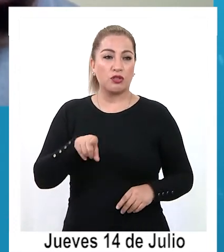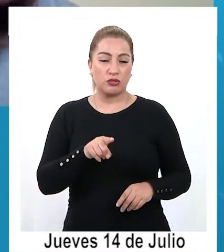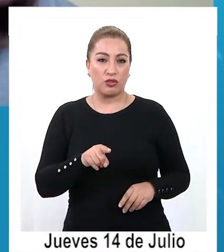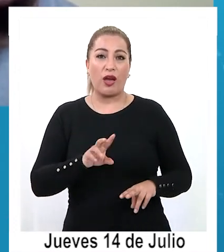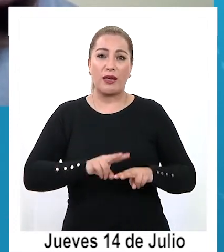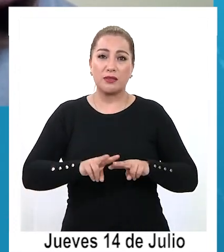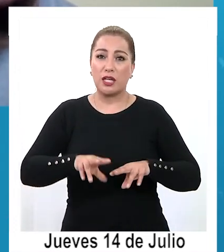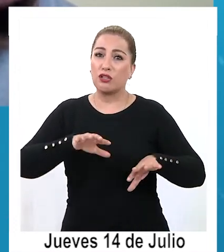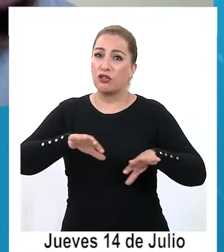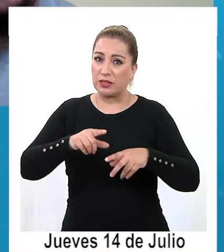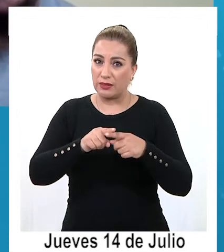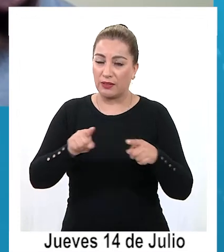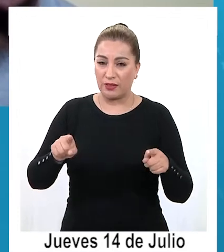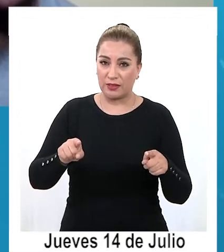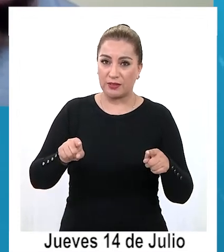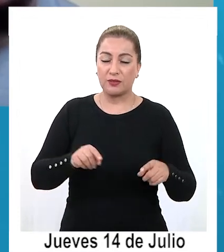diferente,